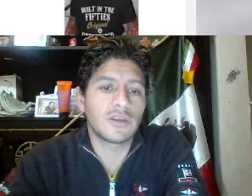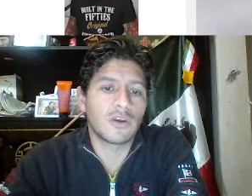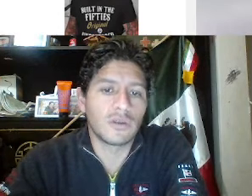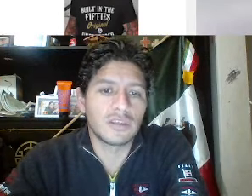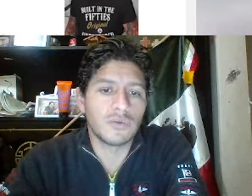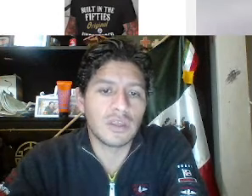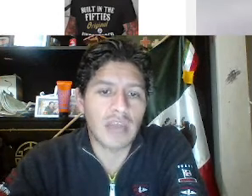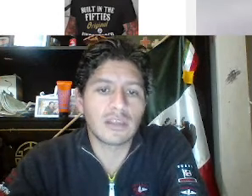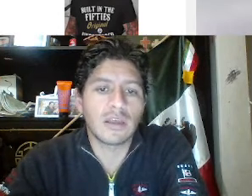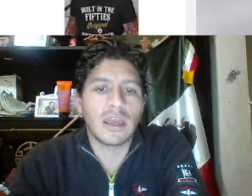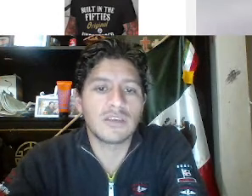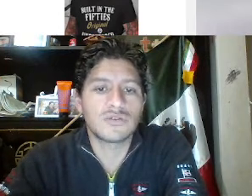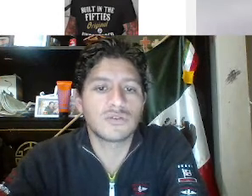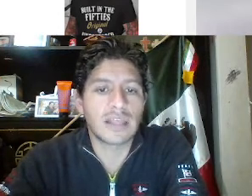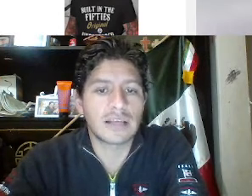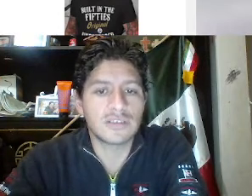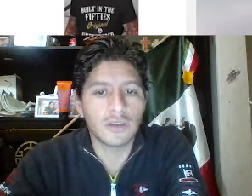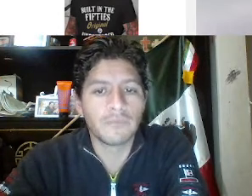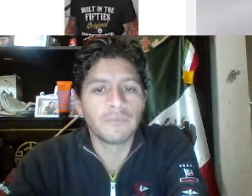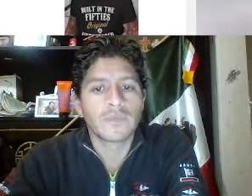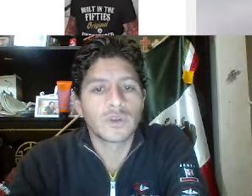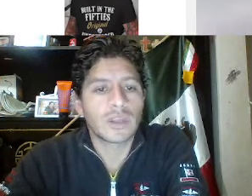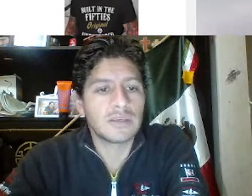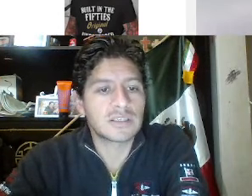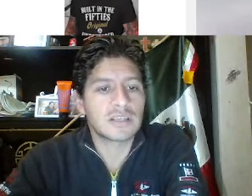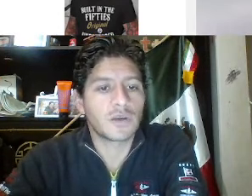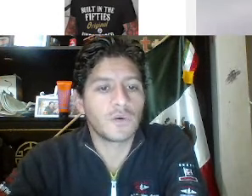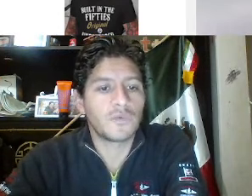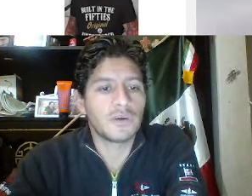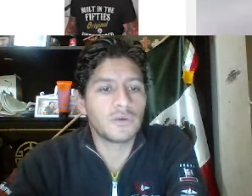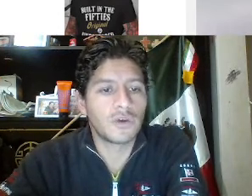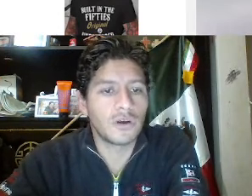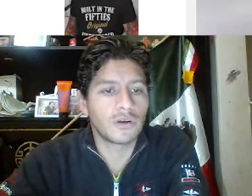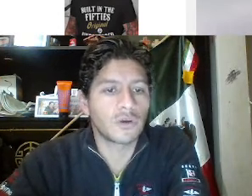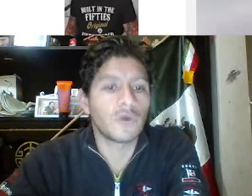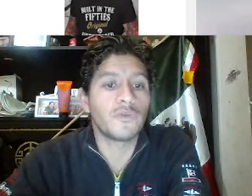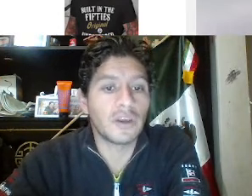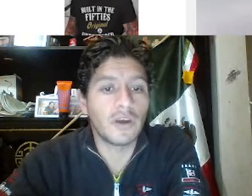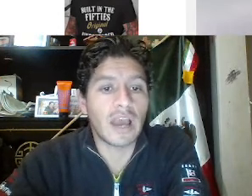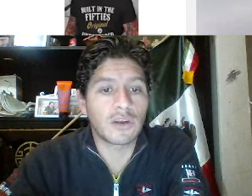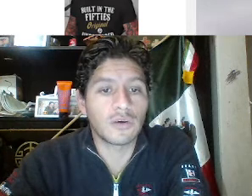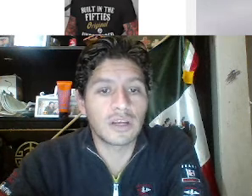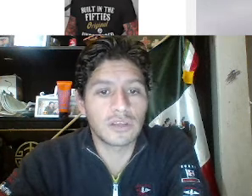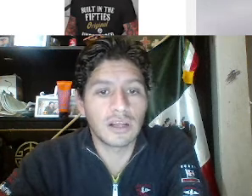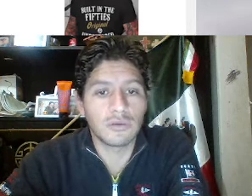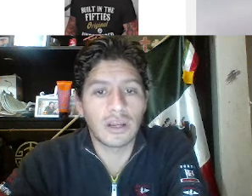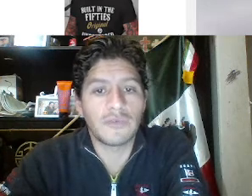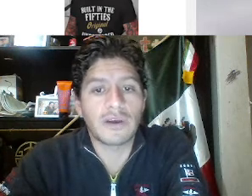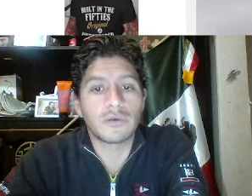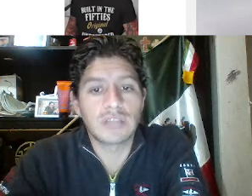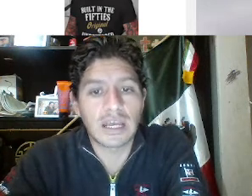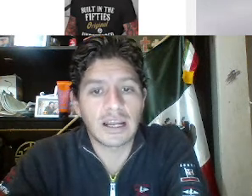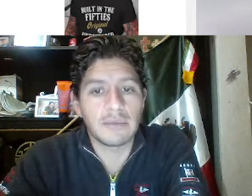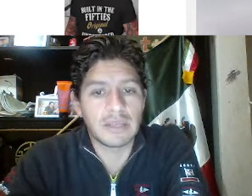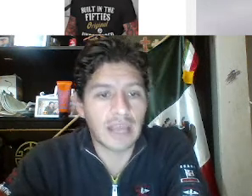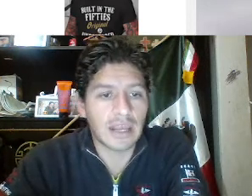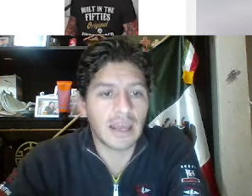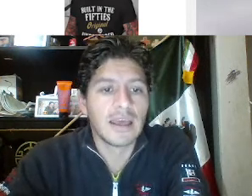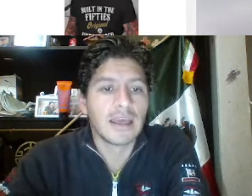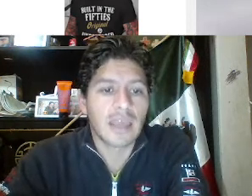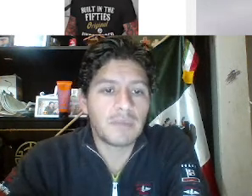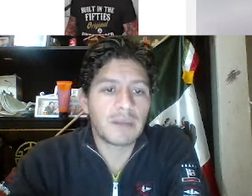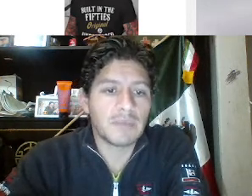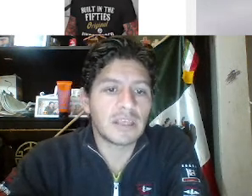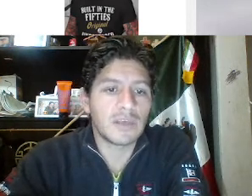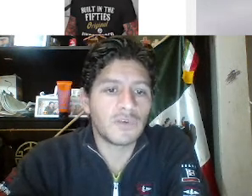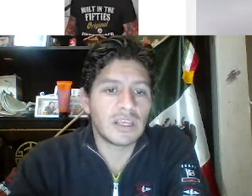efecto de continuidad en su redacción, toda vez que se confirió al Congreso de la Unión la facultad reglamentaria